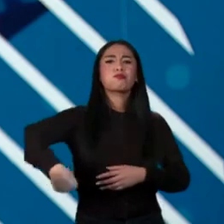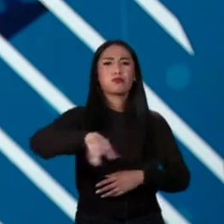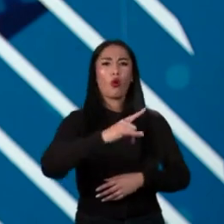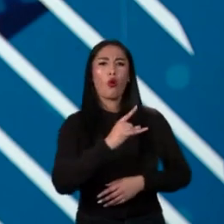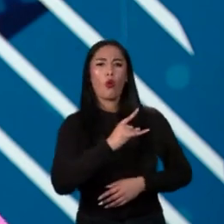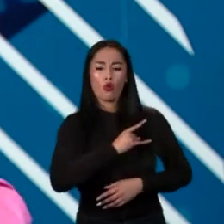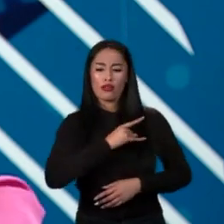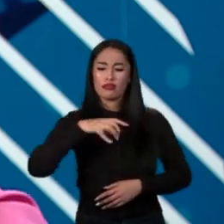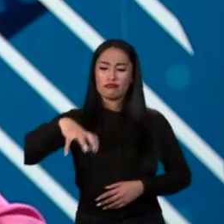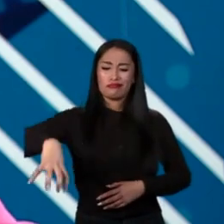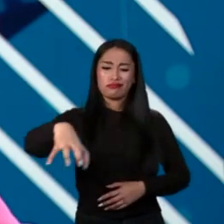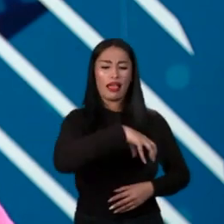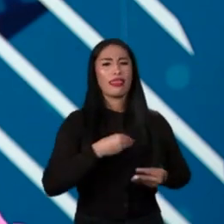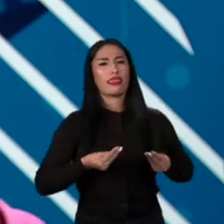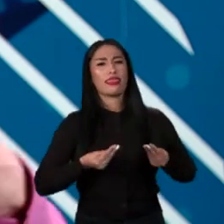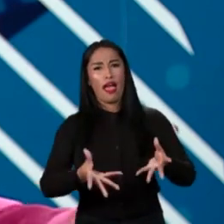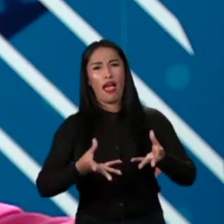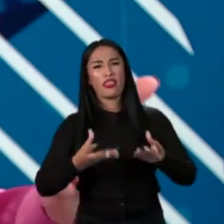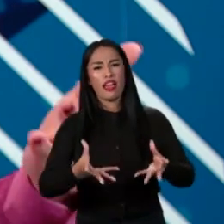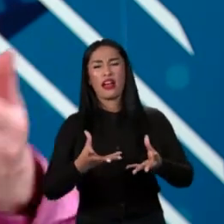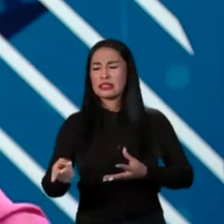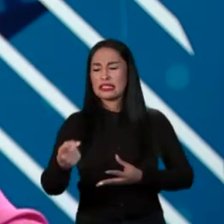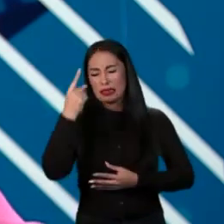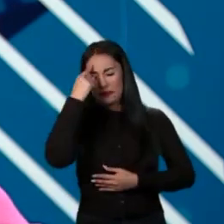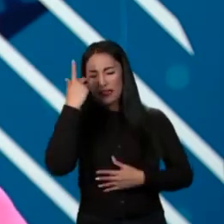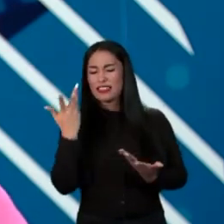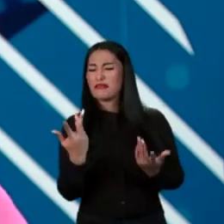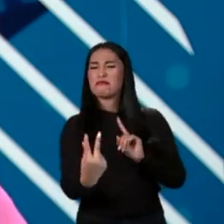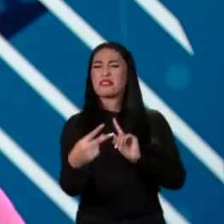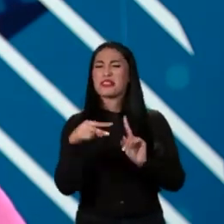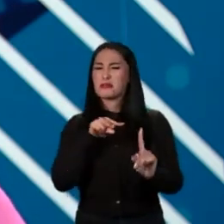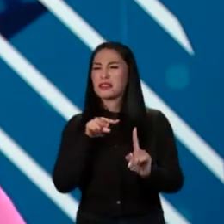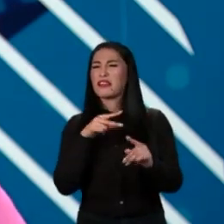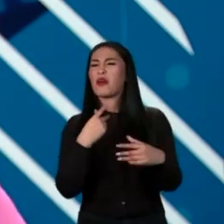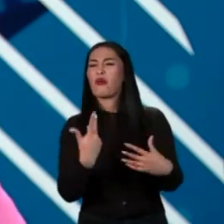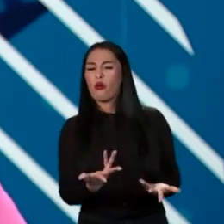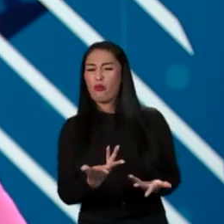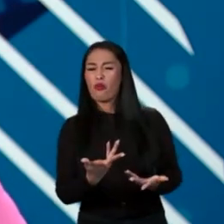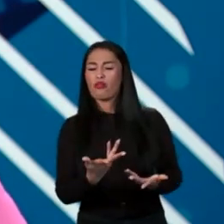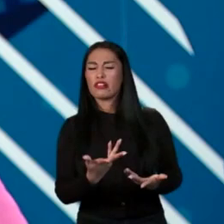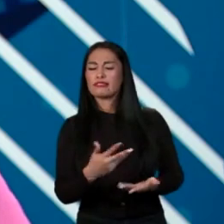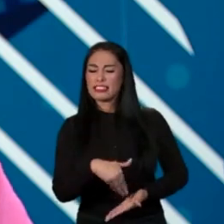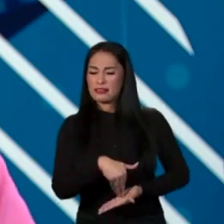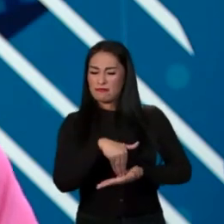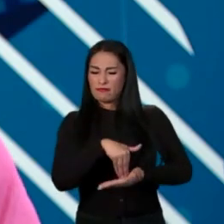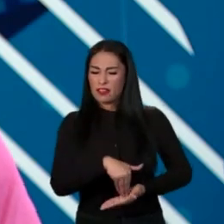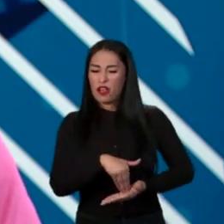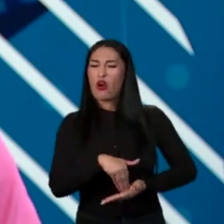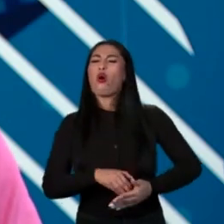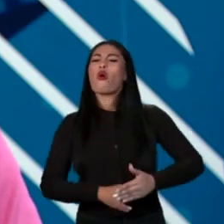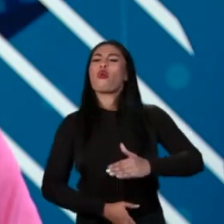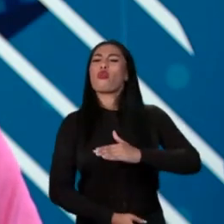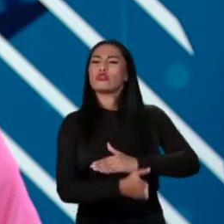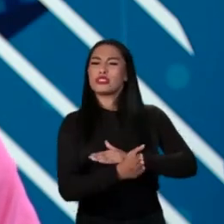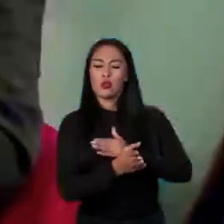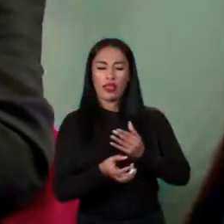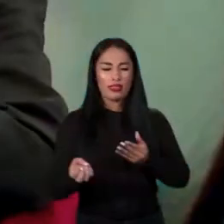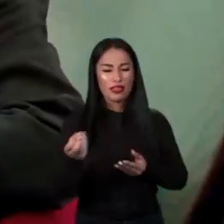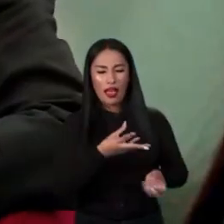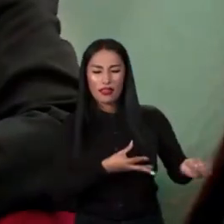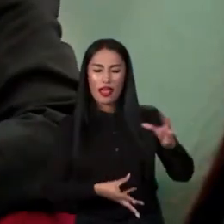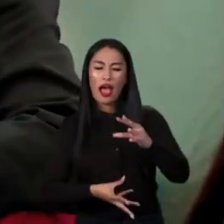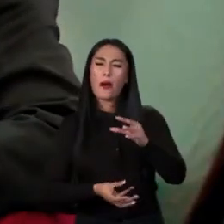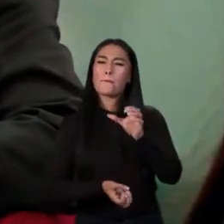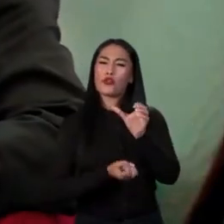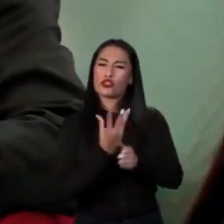que Colab pueda seguir presente y generando estas sinergias en el sector? Muchas gracias, Carolina. Una pregunta muy